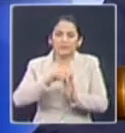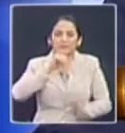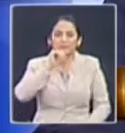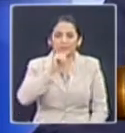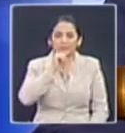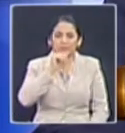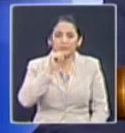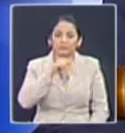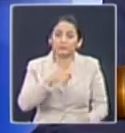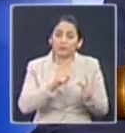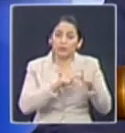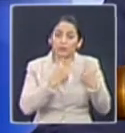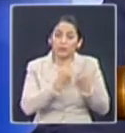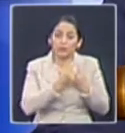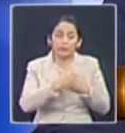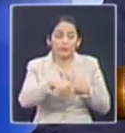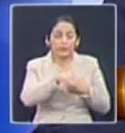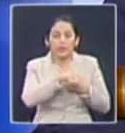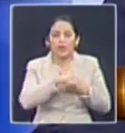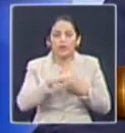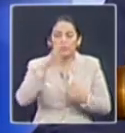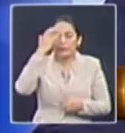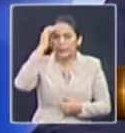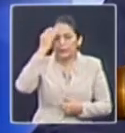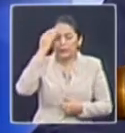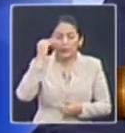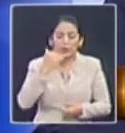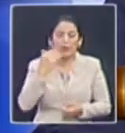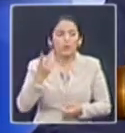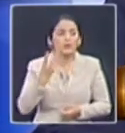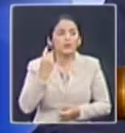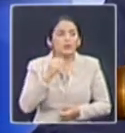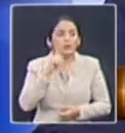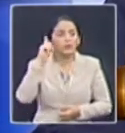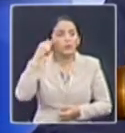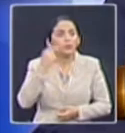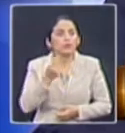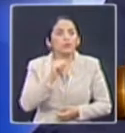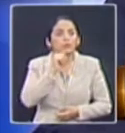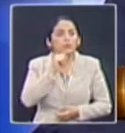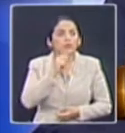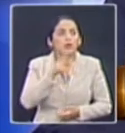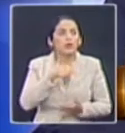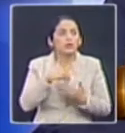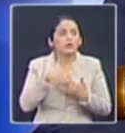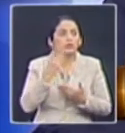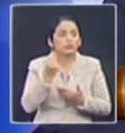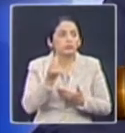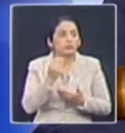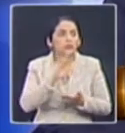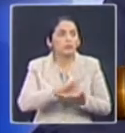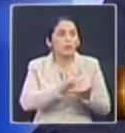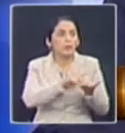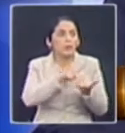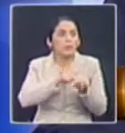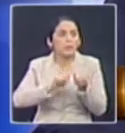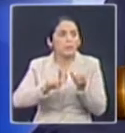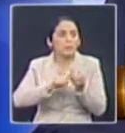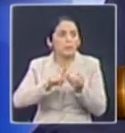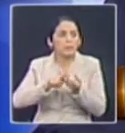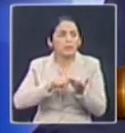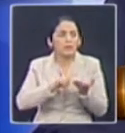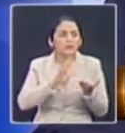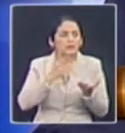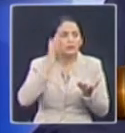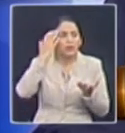son muchísimas intenciones de cubrir el presupuesto general del Estado para el año que viene y obviamente pues un compás de